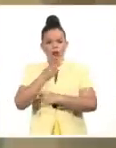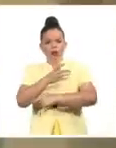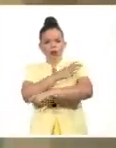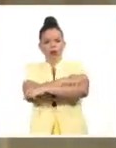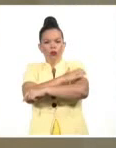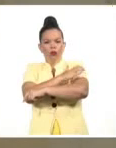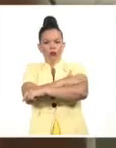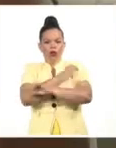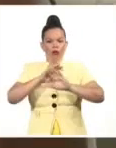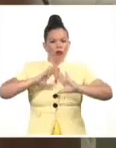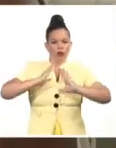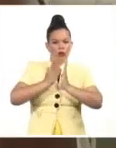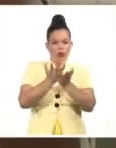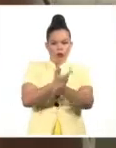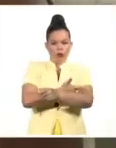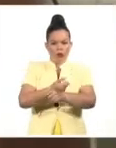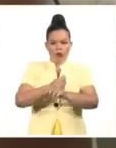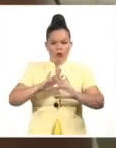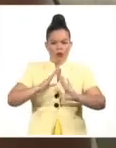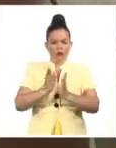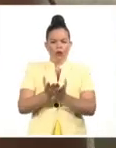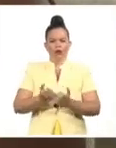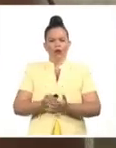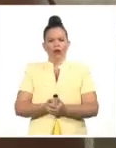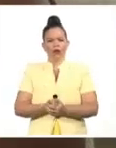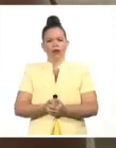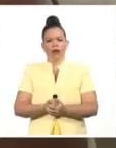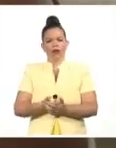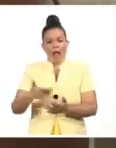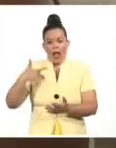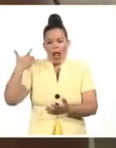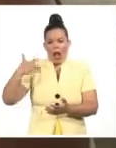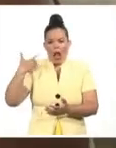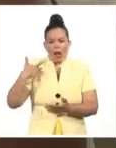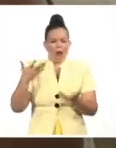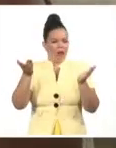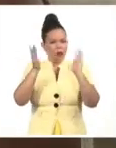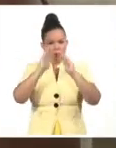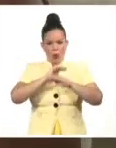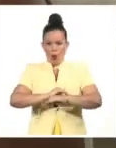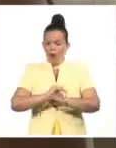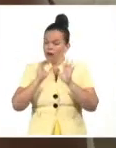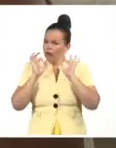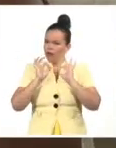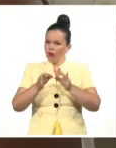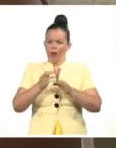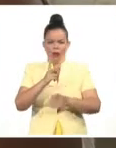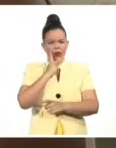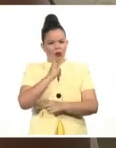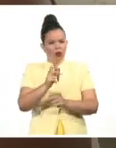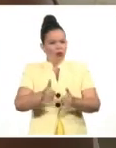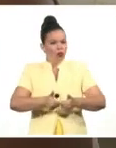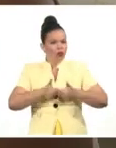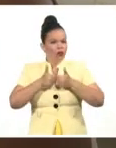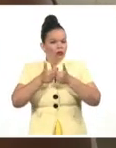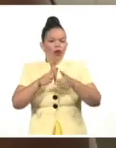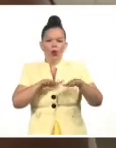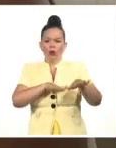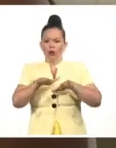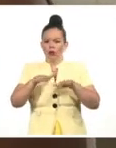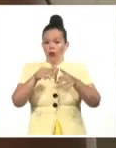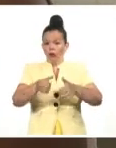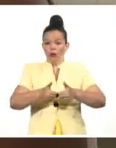estado de salud. Del hogar materno no tengo ninguna queja. Desde el primer día que llegué las condiciones han sido las adecuadas, buenas atenciones por